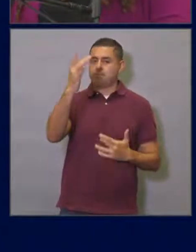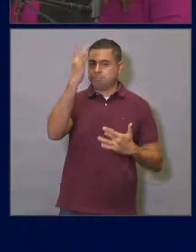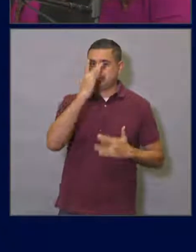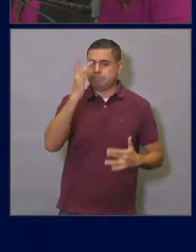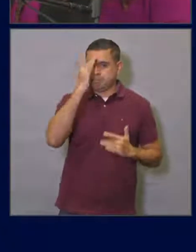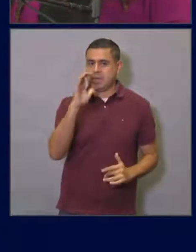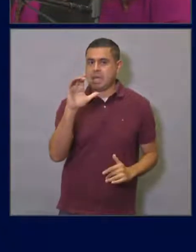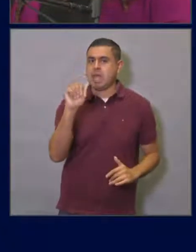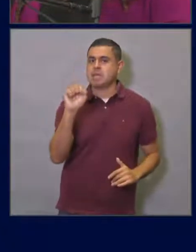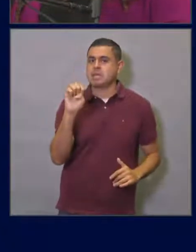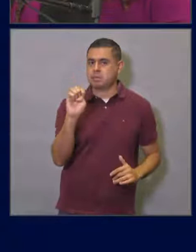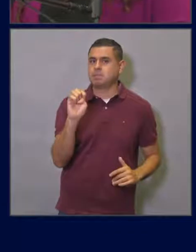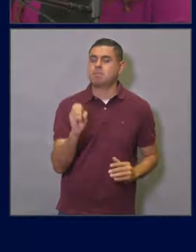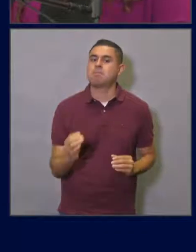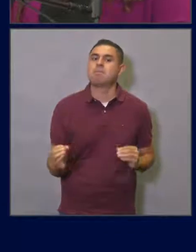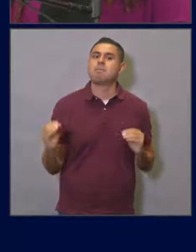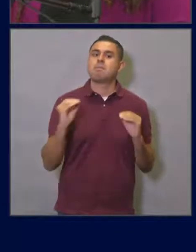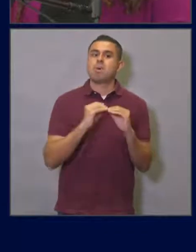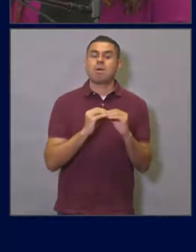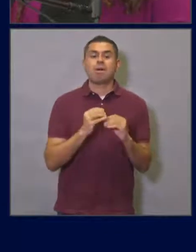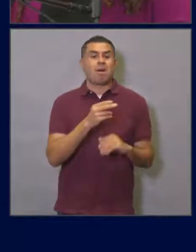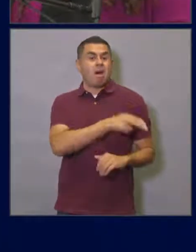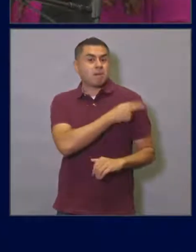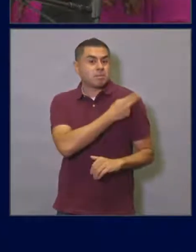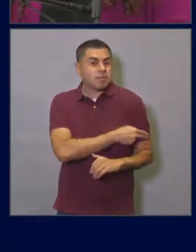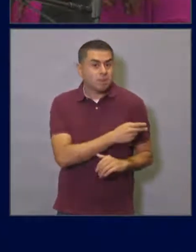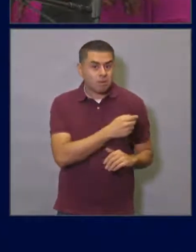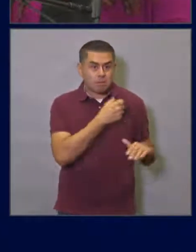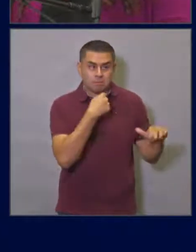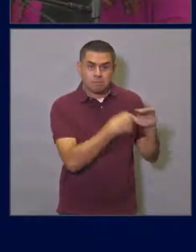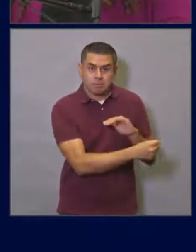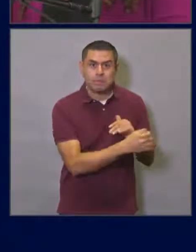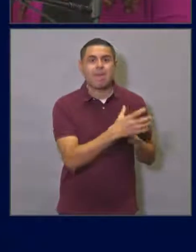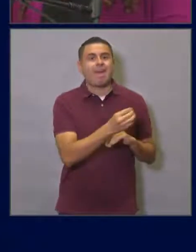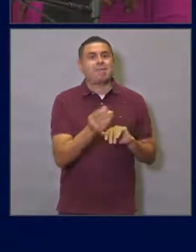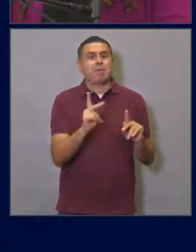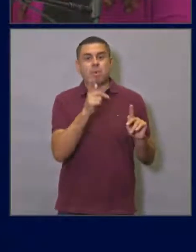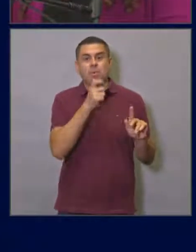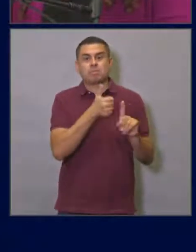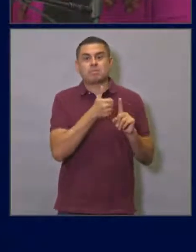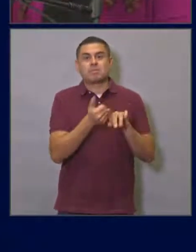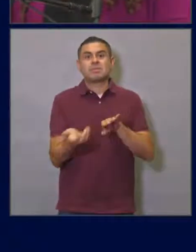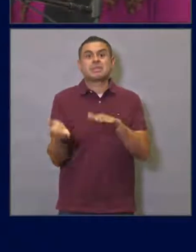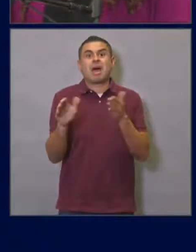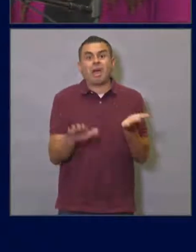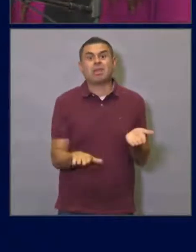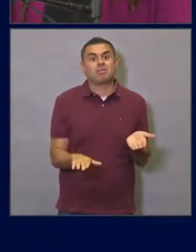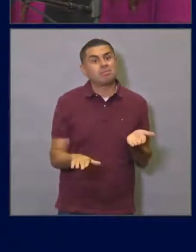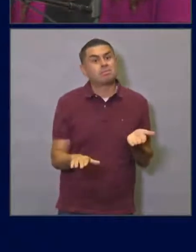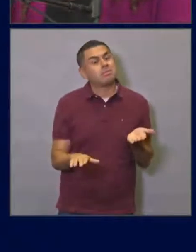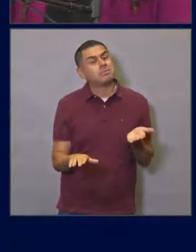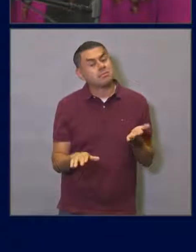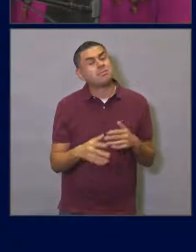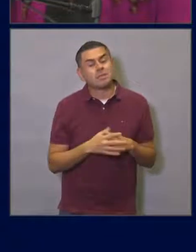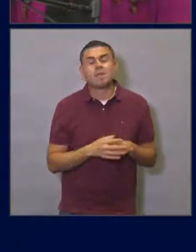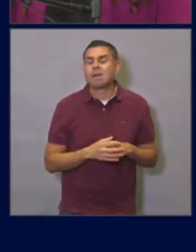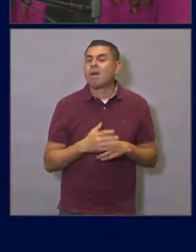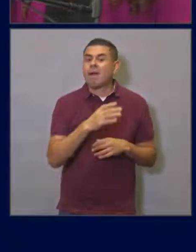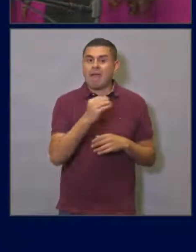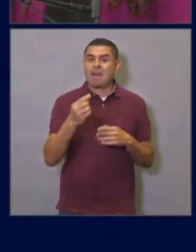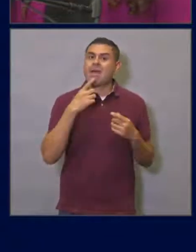positividad, hospitalizaciones y fallecimientos, hemos visto que las tasas de positividad han disminuido y se